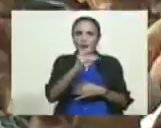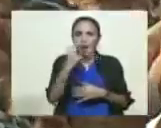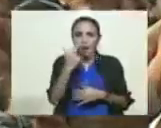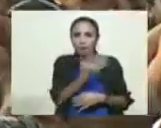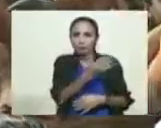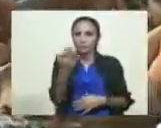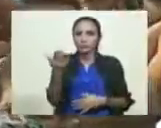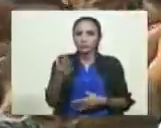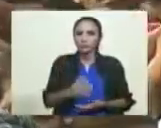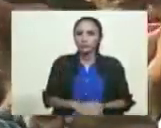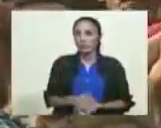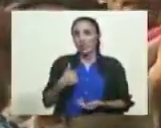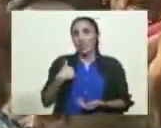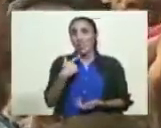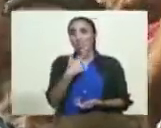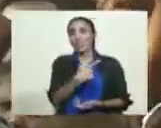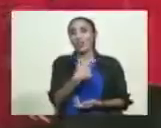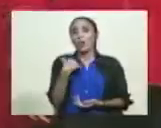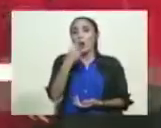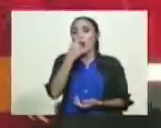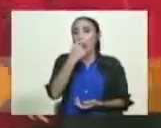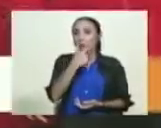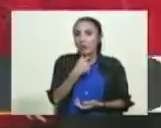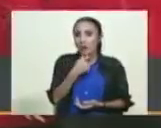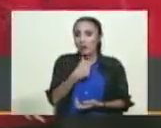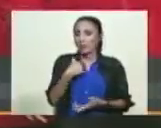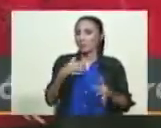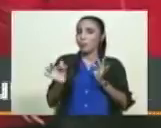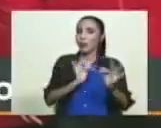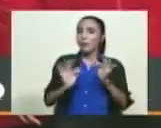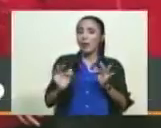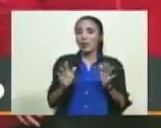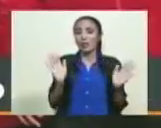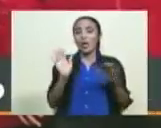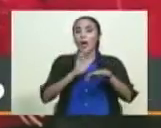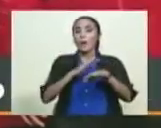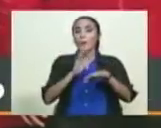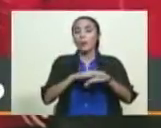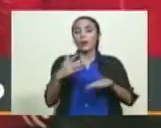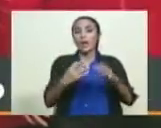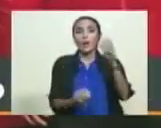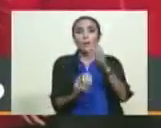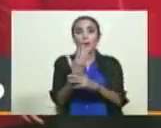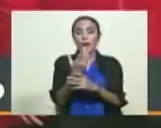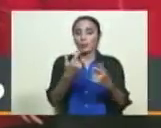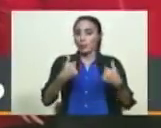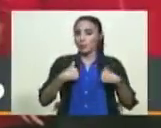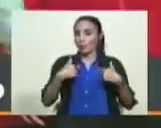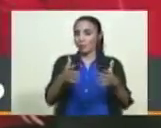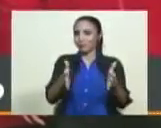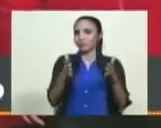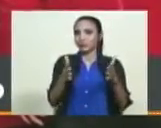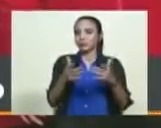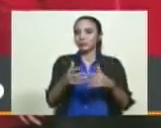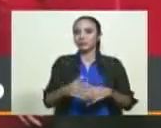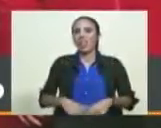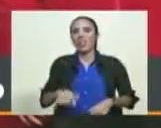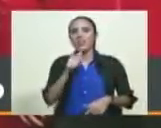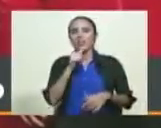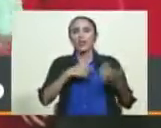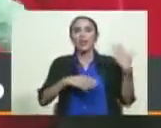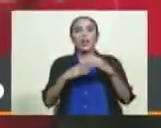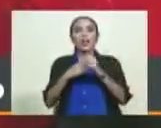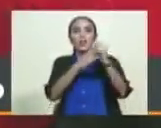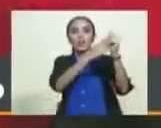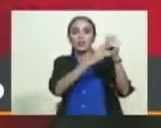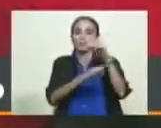Yo le digo a Henry Faltrum, prepárate, porque el 20 de mayo te vamos a demostrar quién defiende